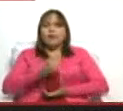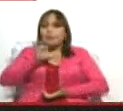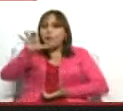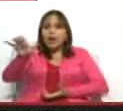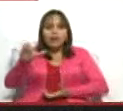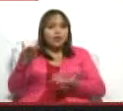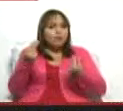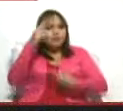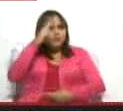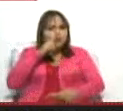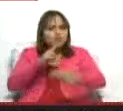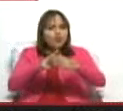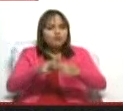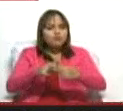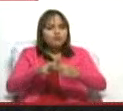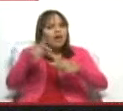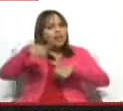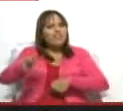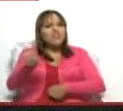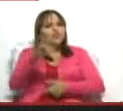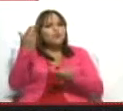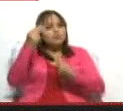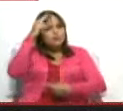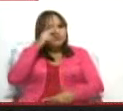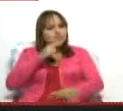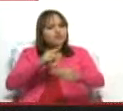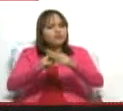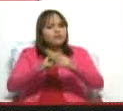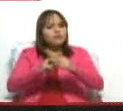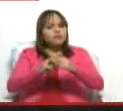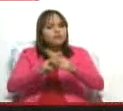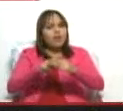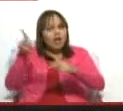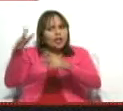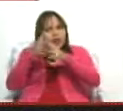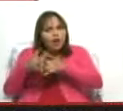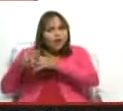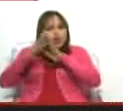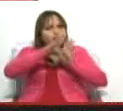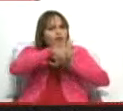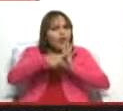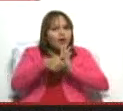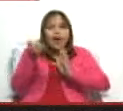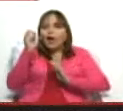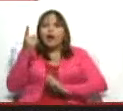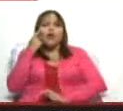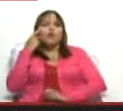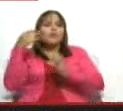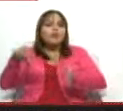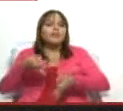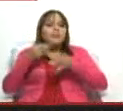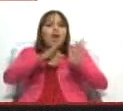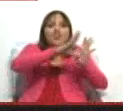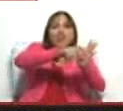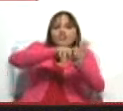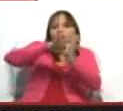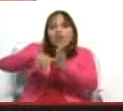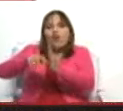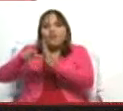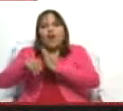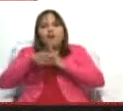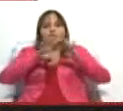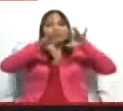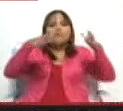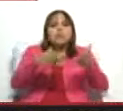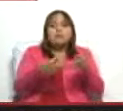mucha dignidad, eso sí, y nos roban el avión. Están acostumbrados a eso, a robar por el mundo, y nadie